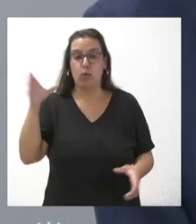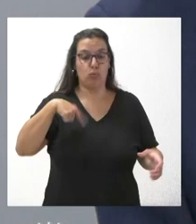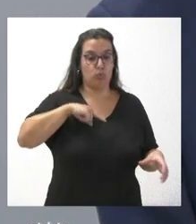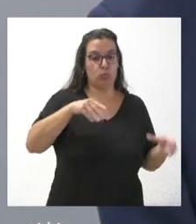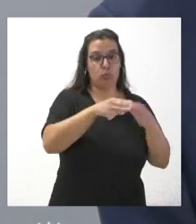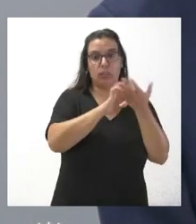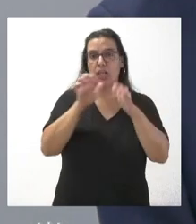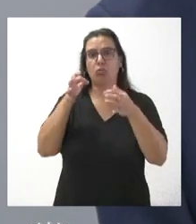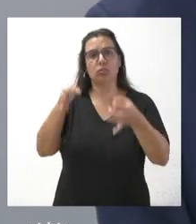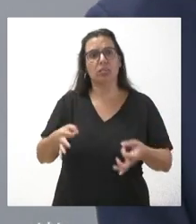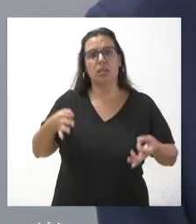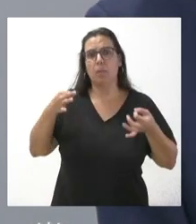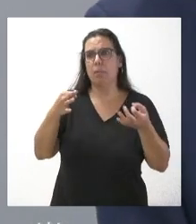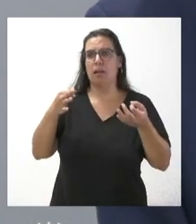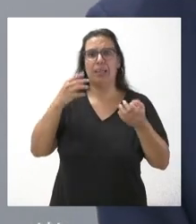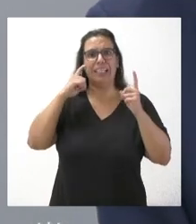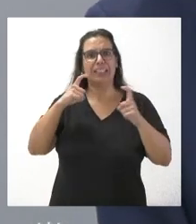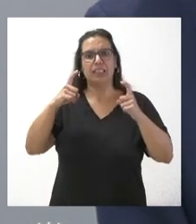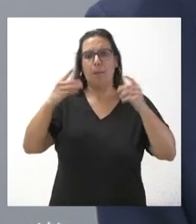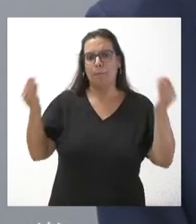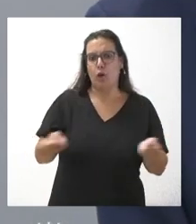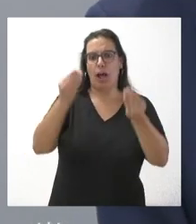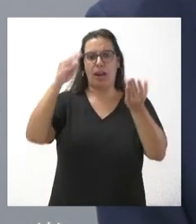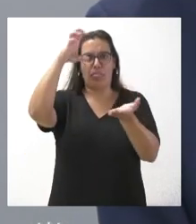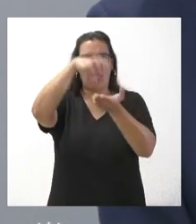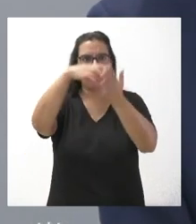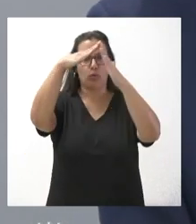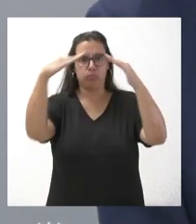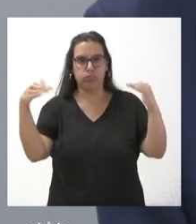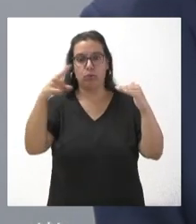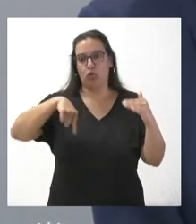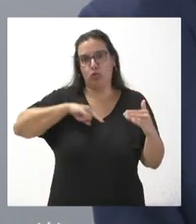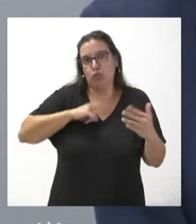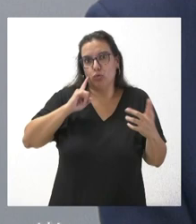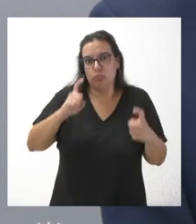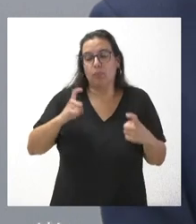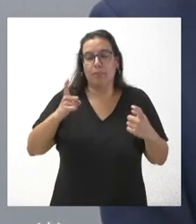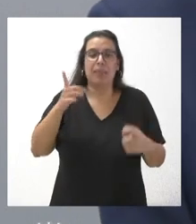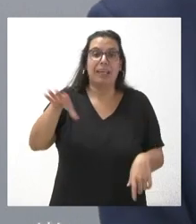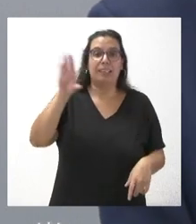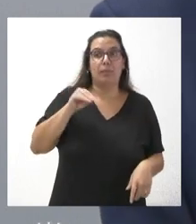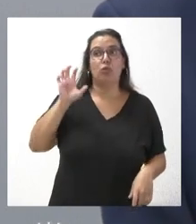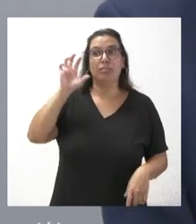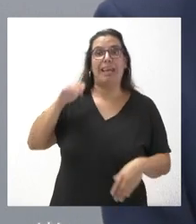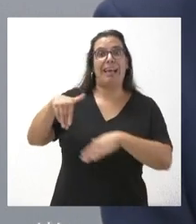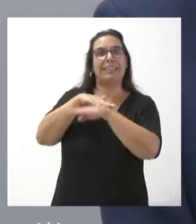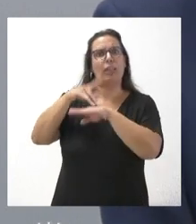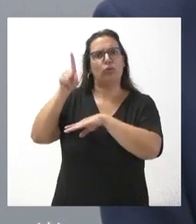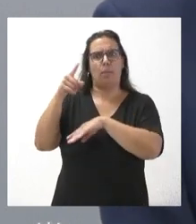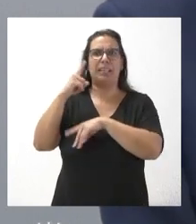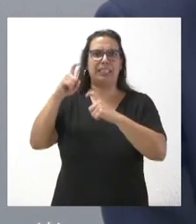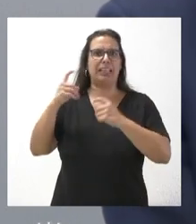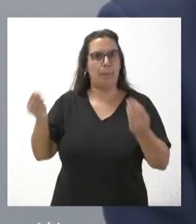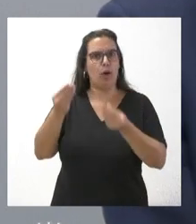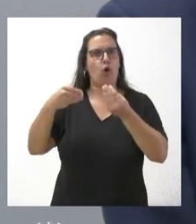está en permanente mejora de sus instalaciones, nosotros lo estamos, entendemos que el Estado también, y por lo tanto, bueno,